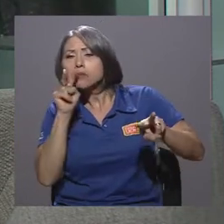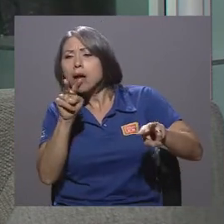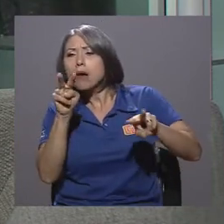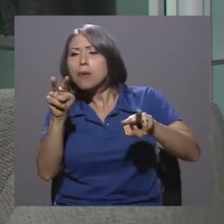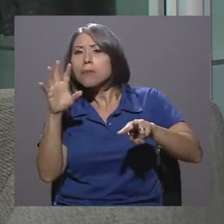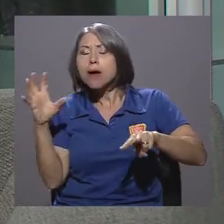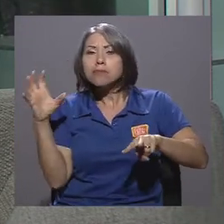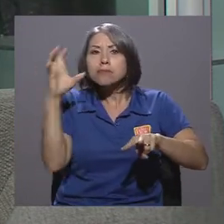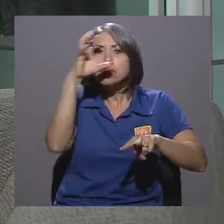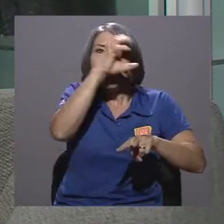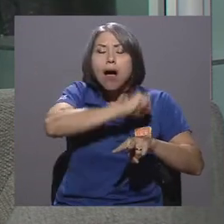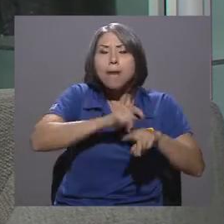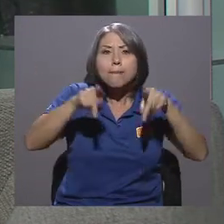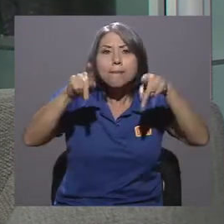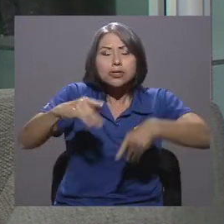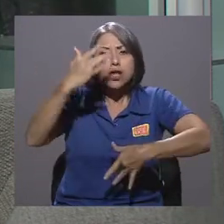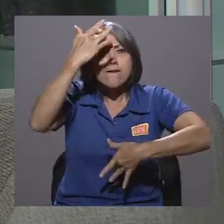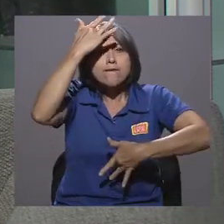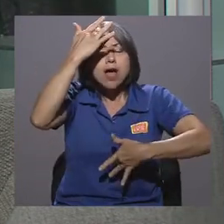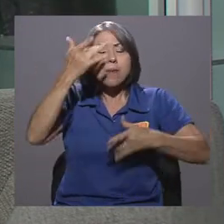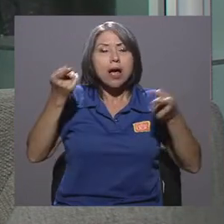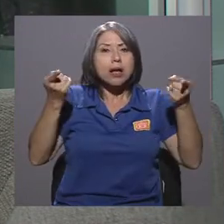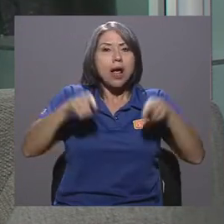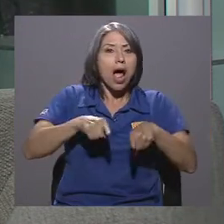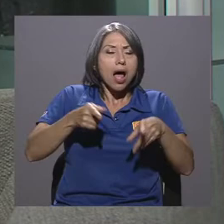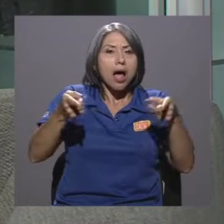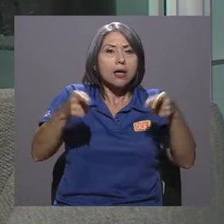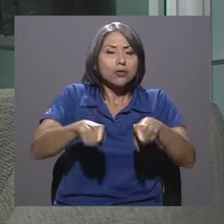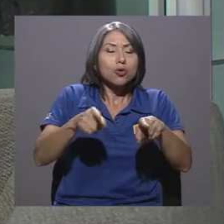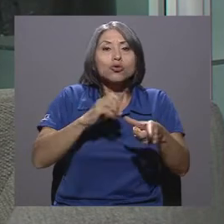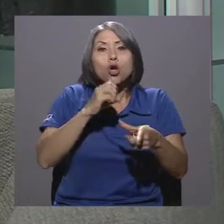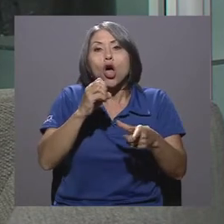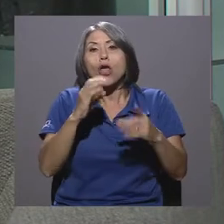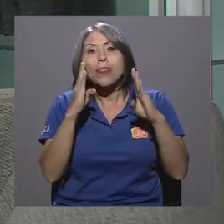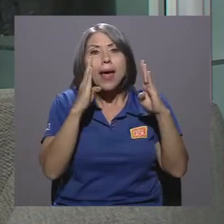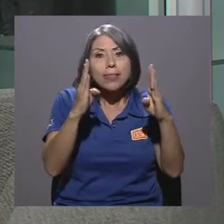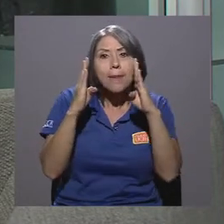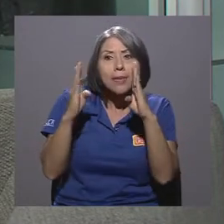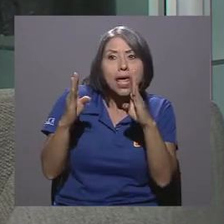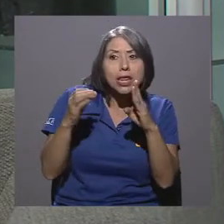casos, de detección de, y de tratamiento del caso, de aislamiento,